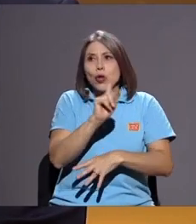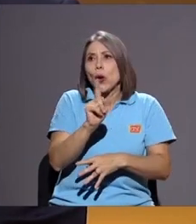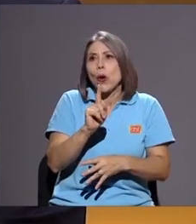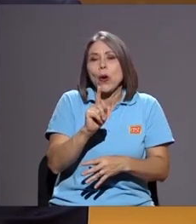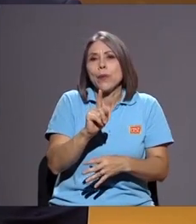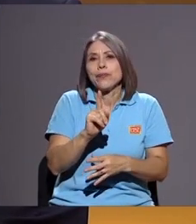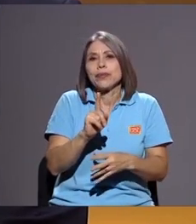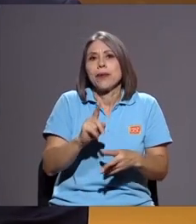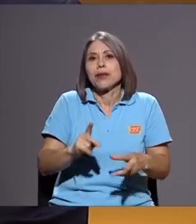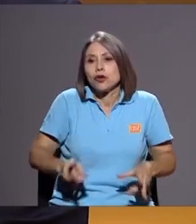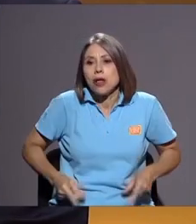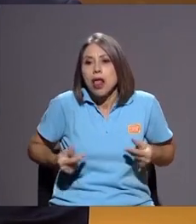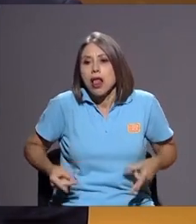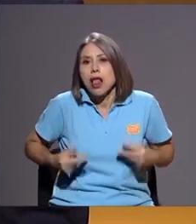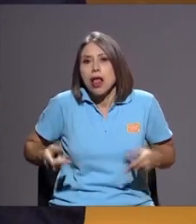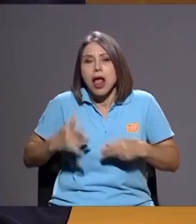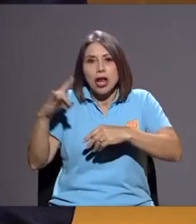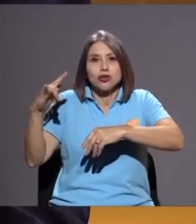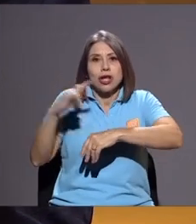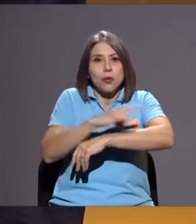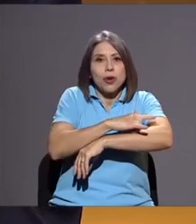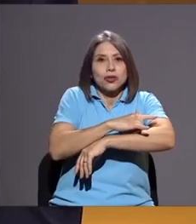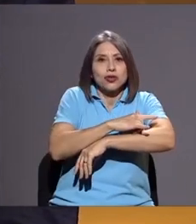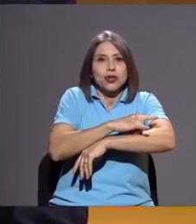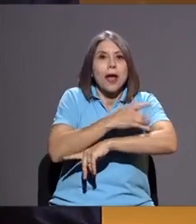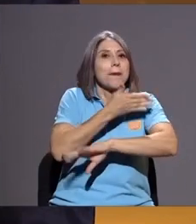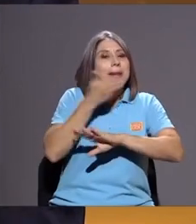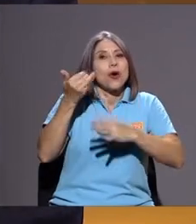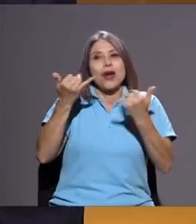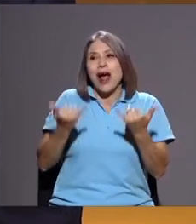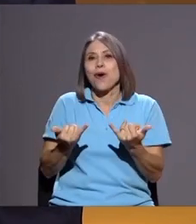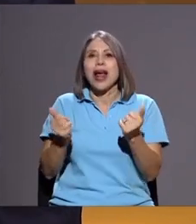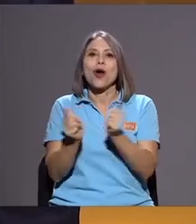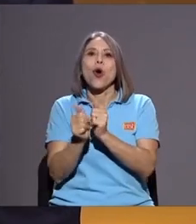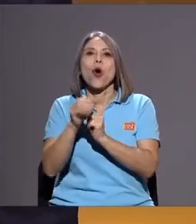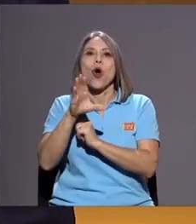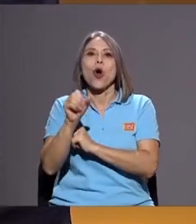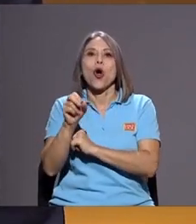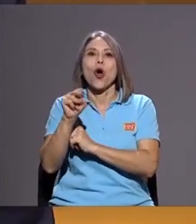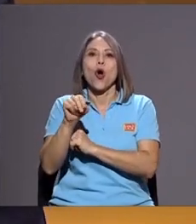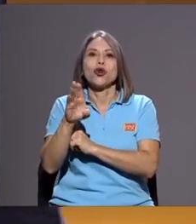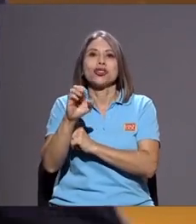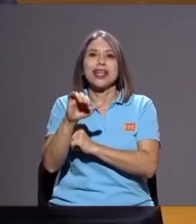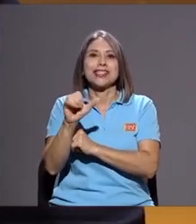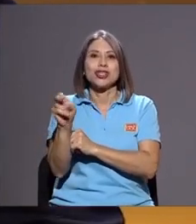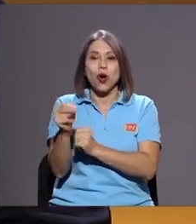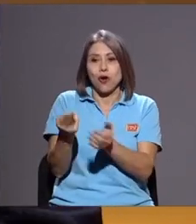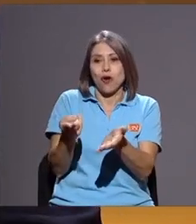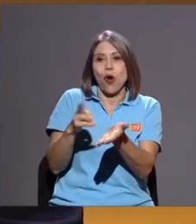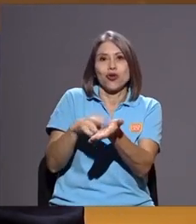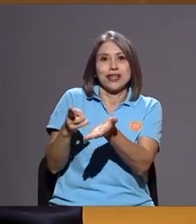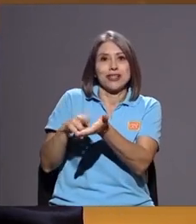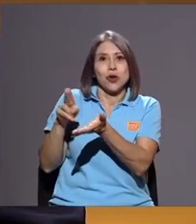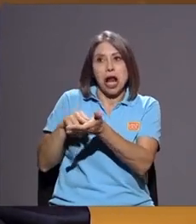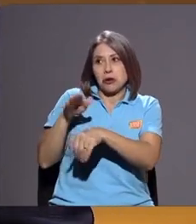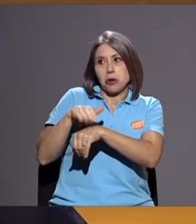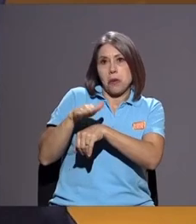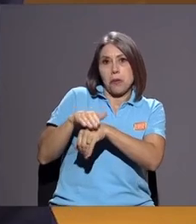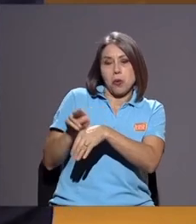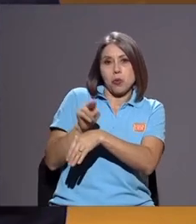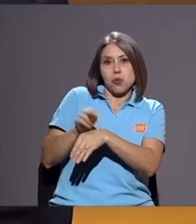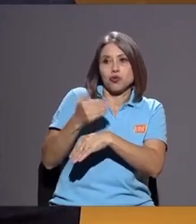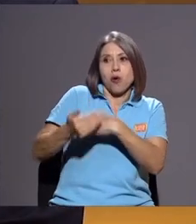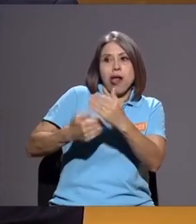a los aeropuertos al estado lo que hizo puede concesionar no si los aeropuertos están funcionando de una manera muy interesante también parece que es interesante